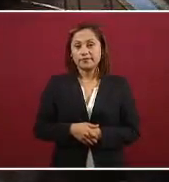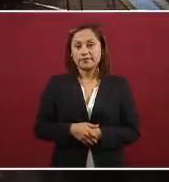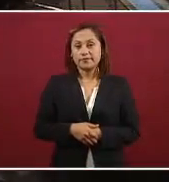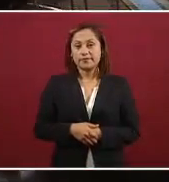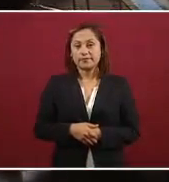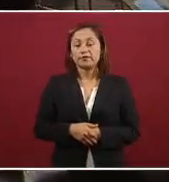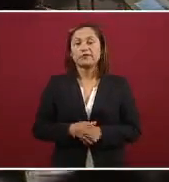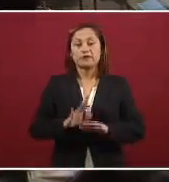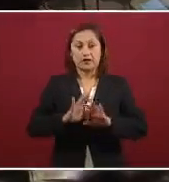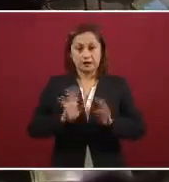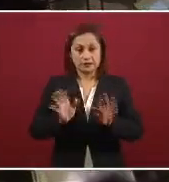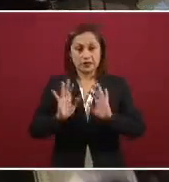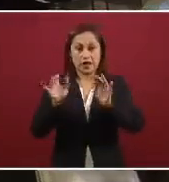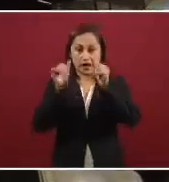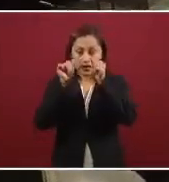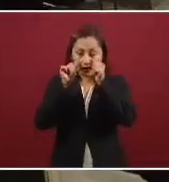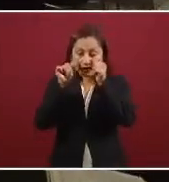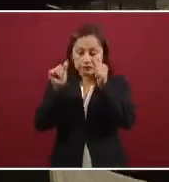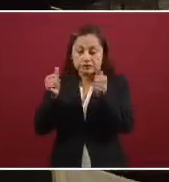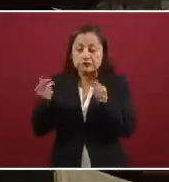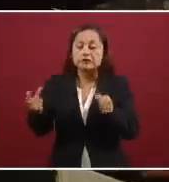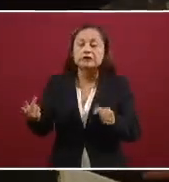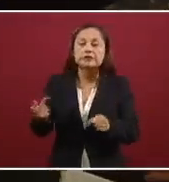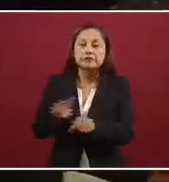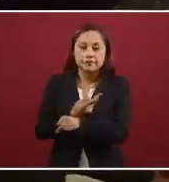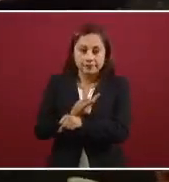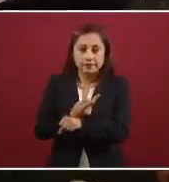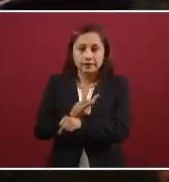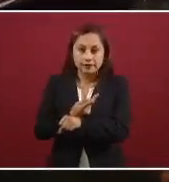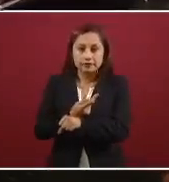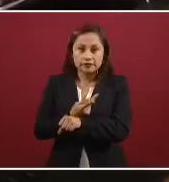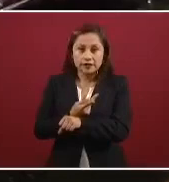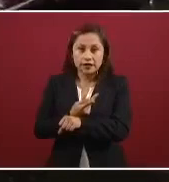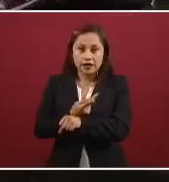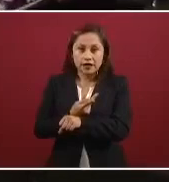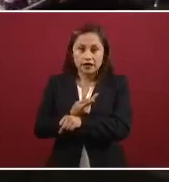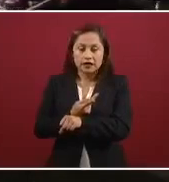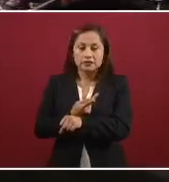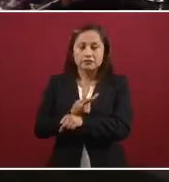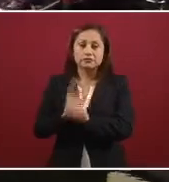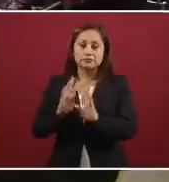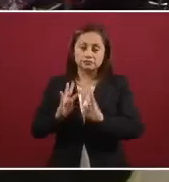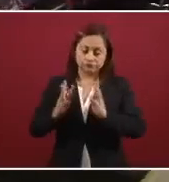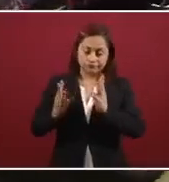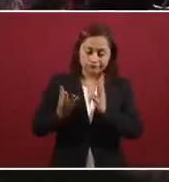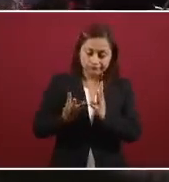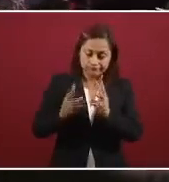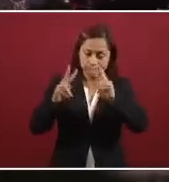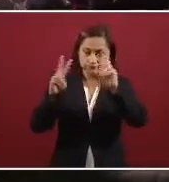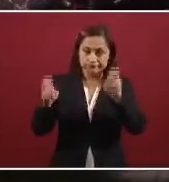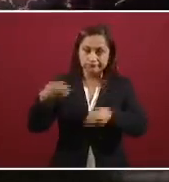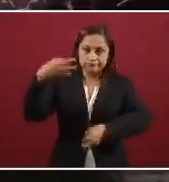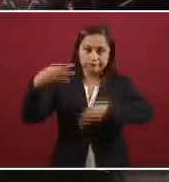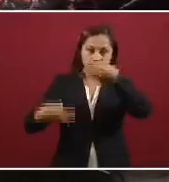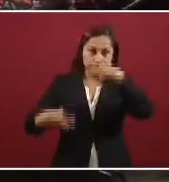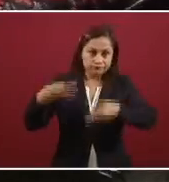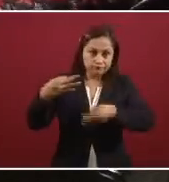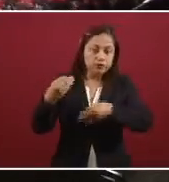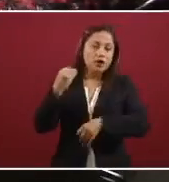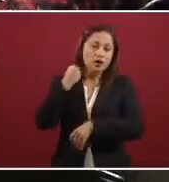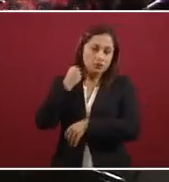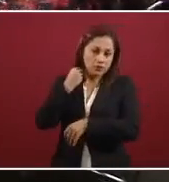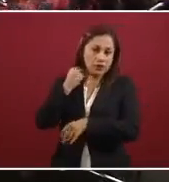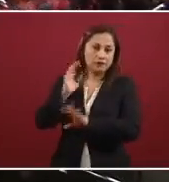atendiendo este asunto tanto por la Consejería Jurídica como por